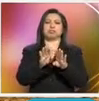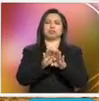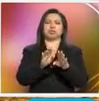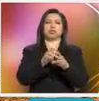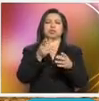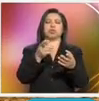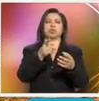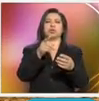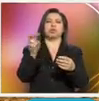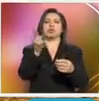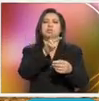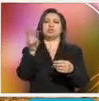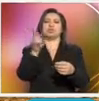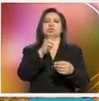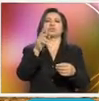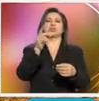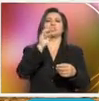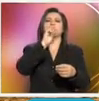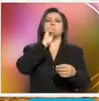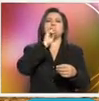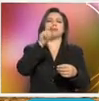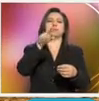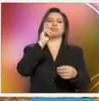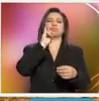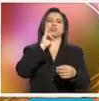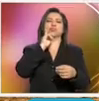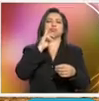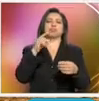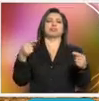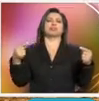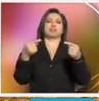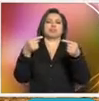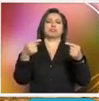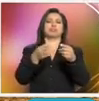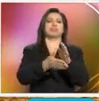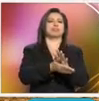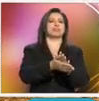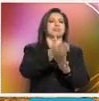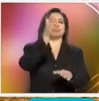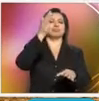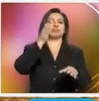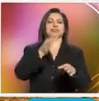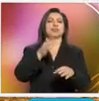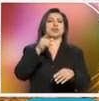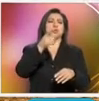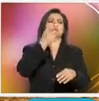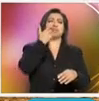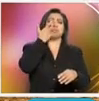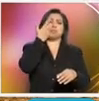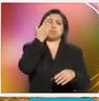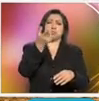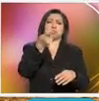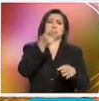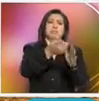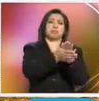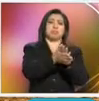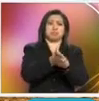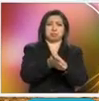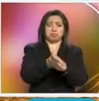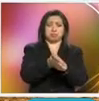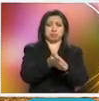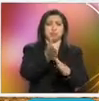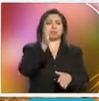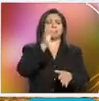ver el problema que ella tiene con su madre. Se mete a surfear, un par de surfistas le dicen, pues mira, cuidado porque por ahí hay